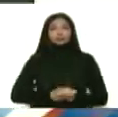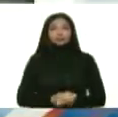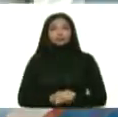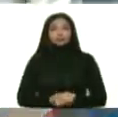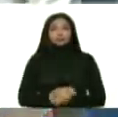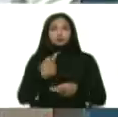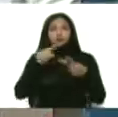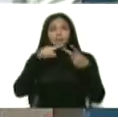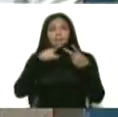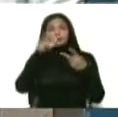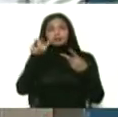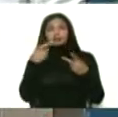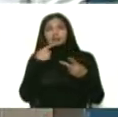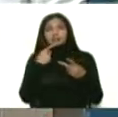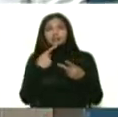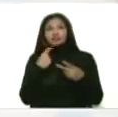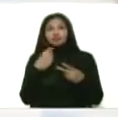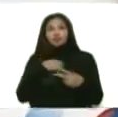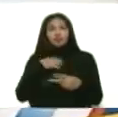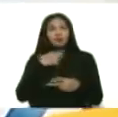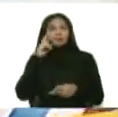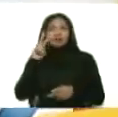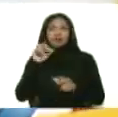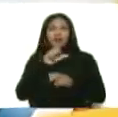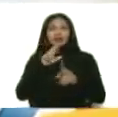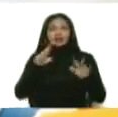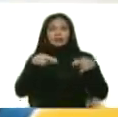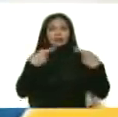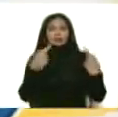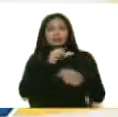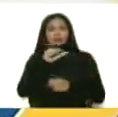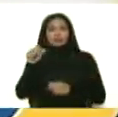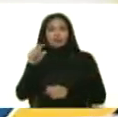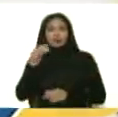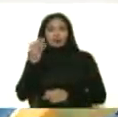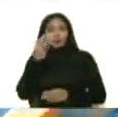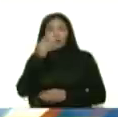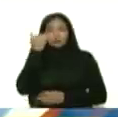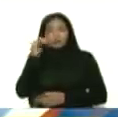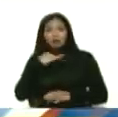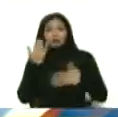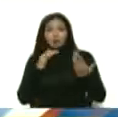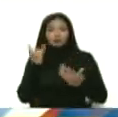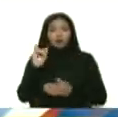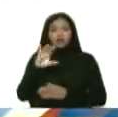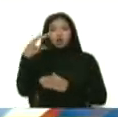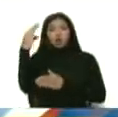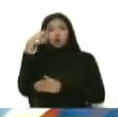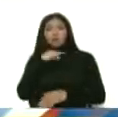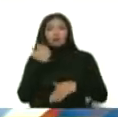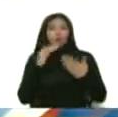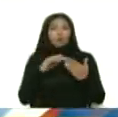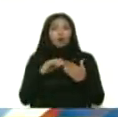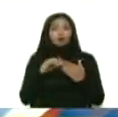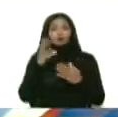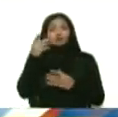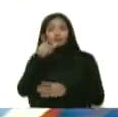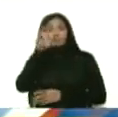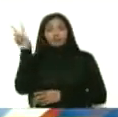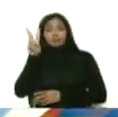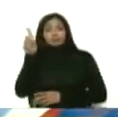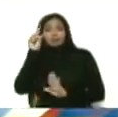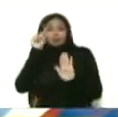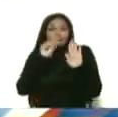Otro usuario de la revista Semana dice: yo no puedo más con la revista Semana. ¿Saben cuántos muertos hay en Colombia? Los muertos, los números de Venezuela